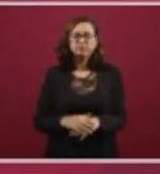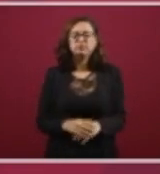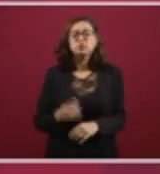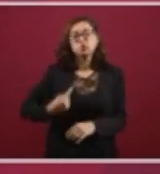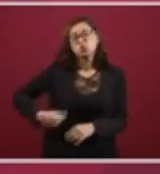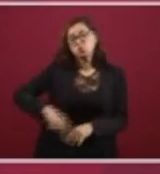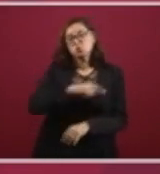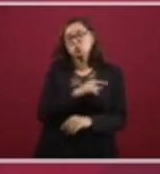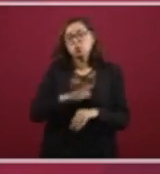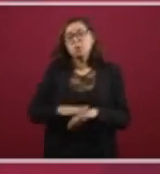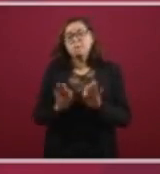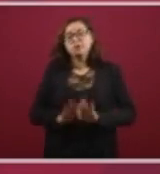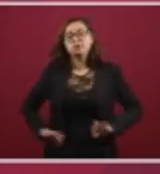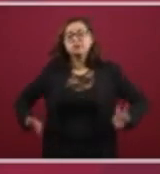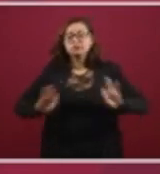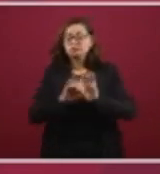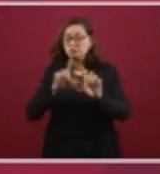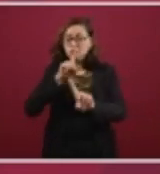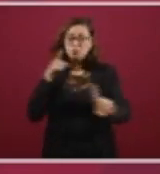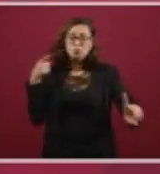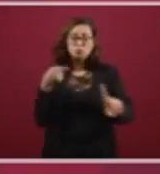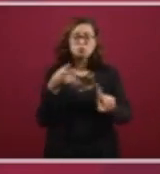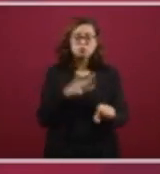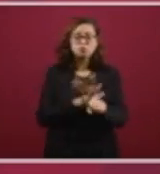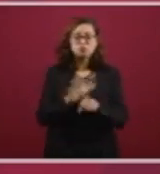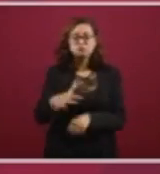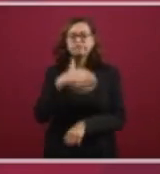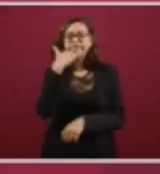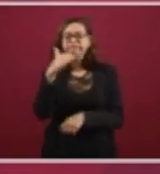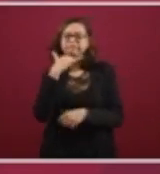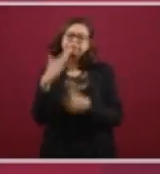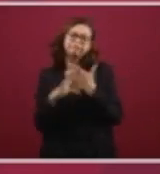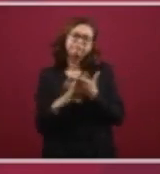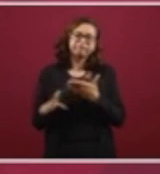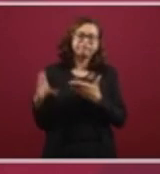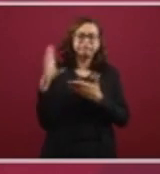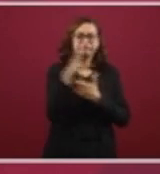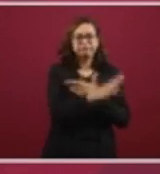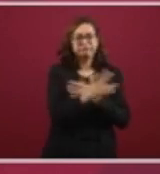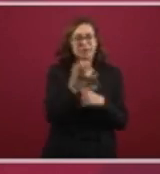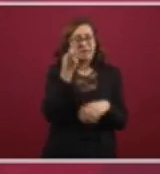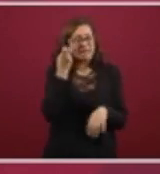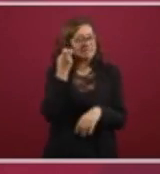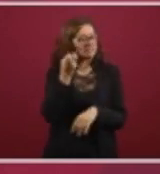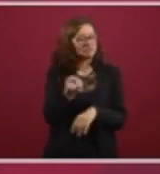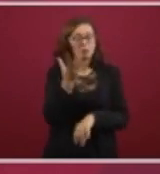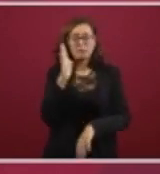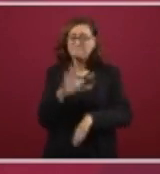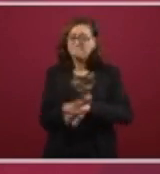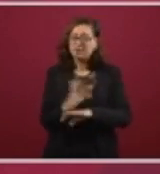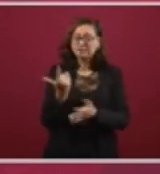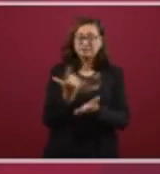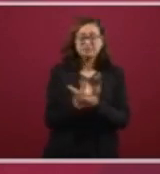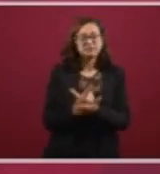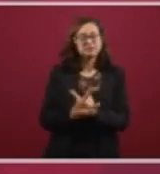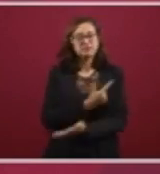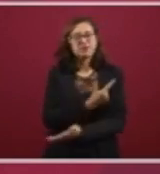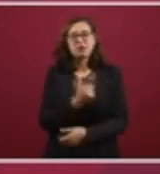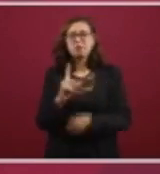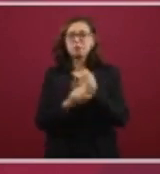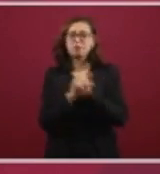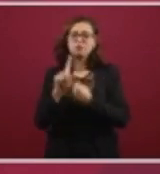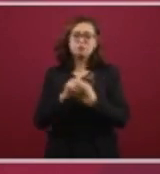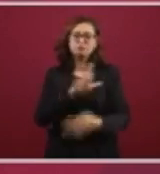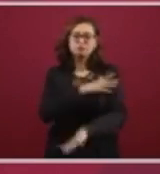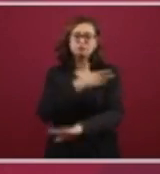es acabar con la corrupción, que consideramos es el principal problema